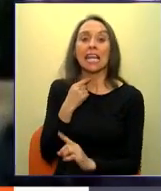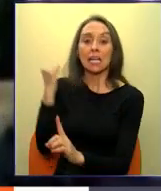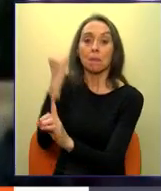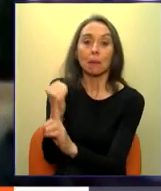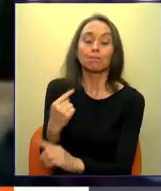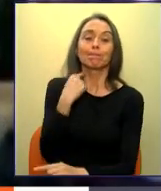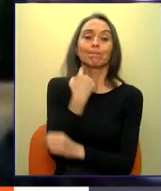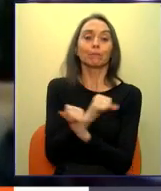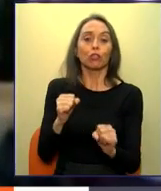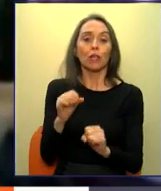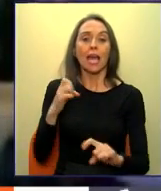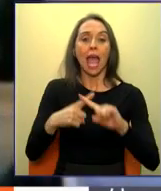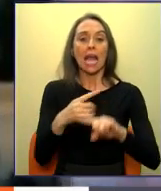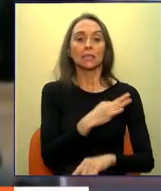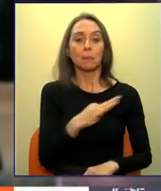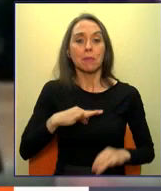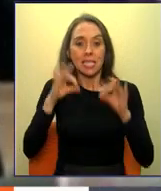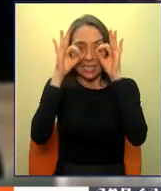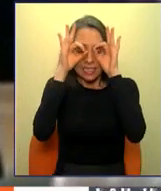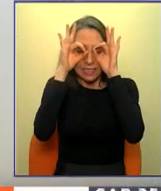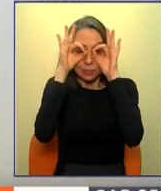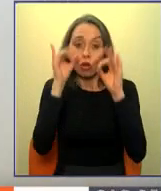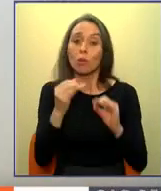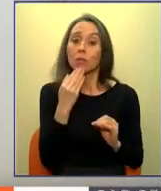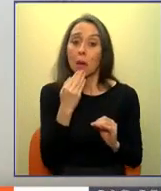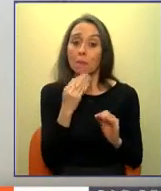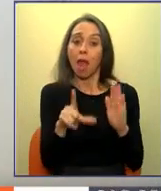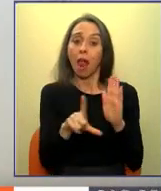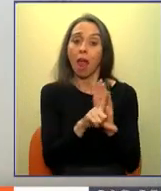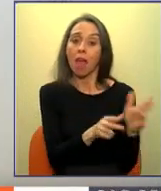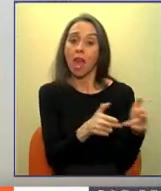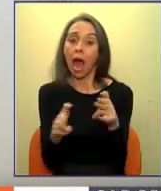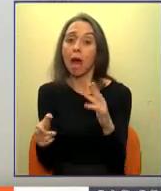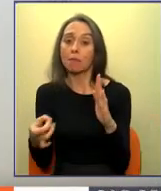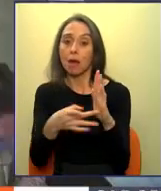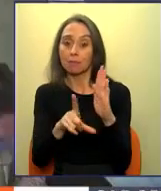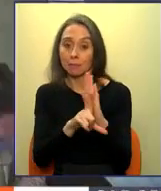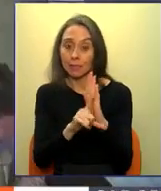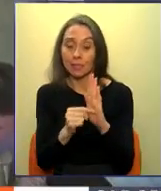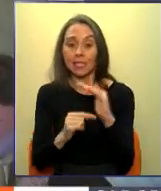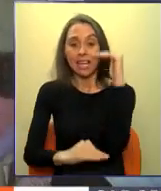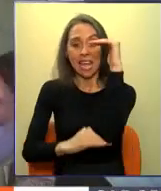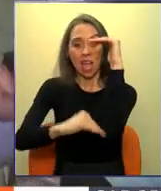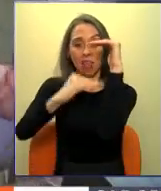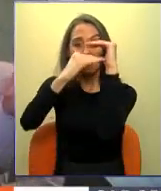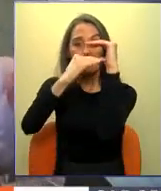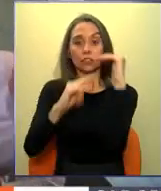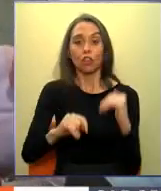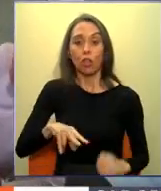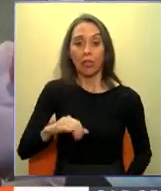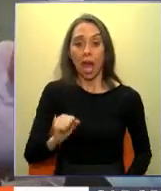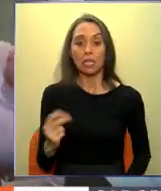por delitos de la ley de armas. Señorita Mónica. En el caso del edificio Tánica, se les vinculó a